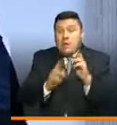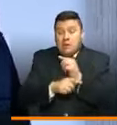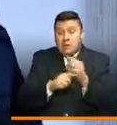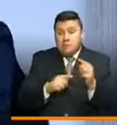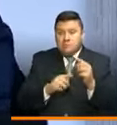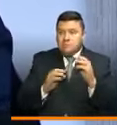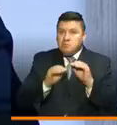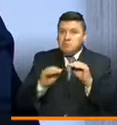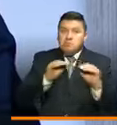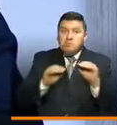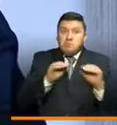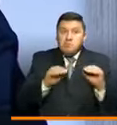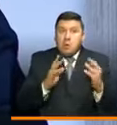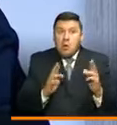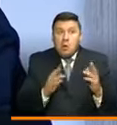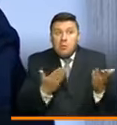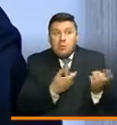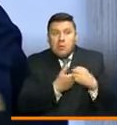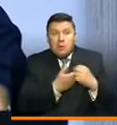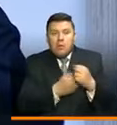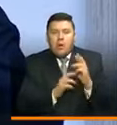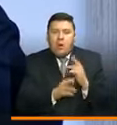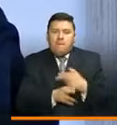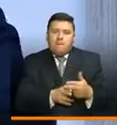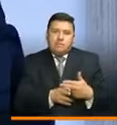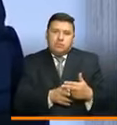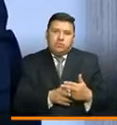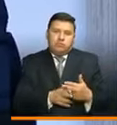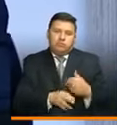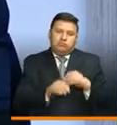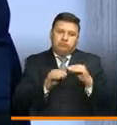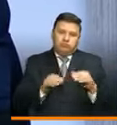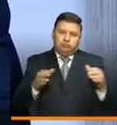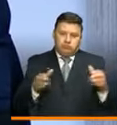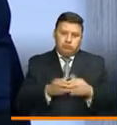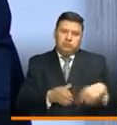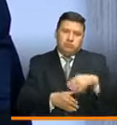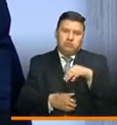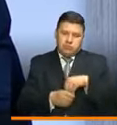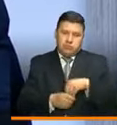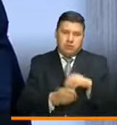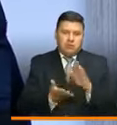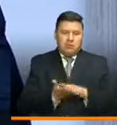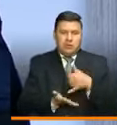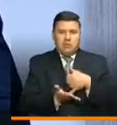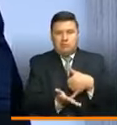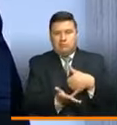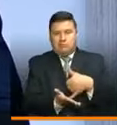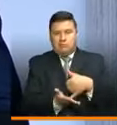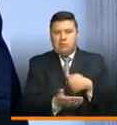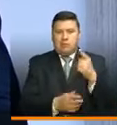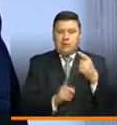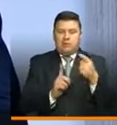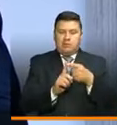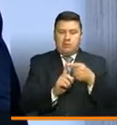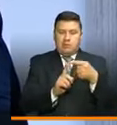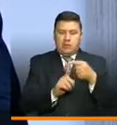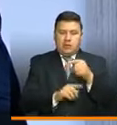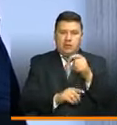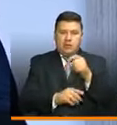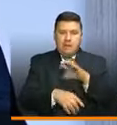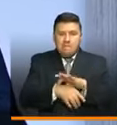hacer la convocatoria y ojalá muy pronto también anunciar a quien tenga el premio del primer puesto en la